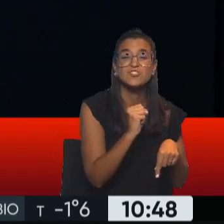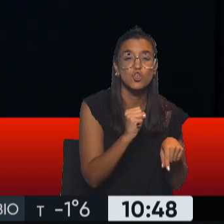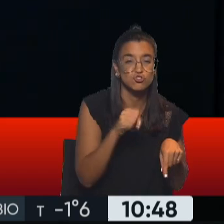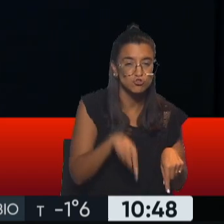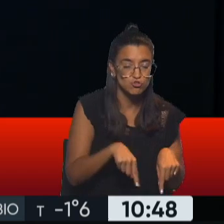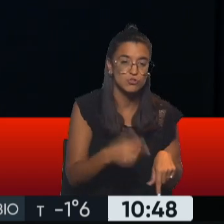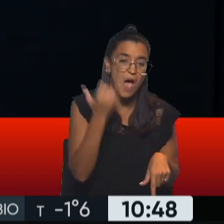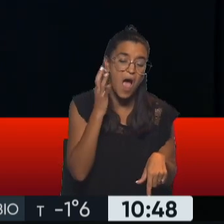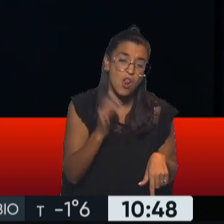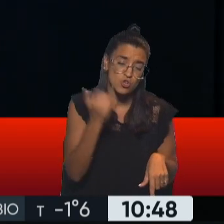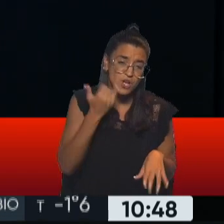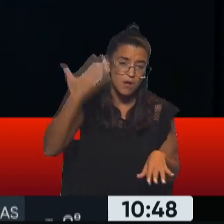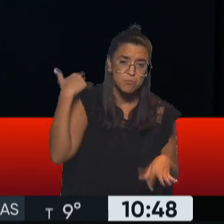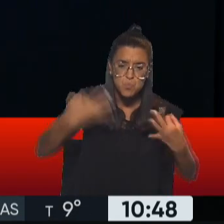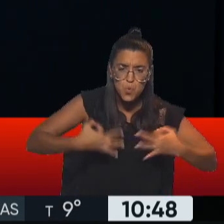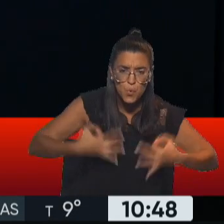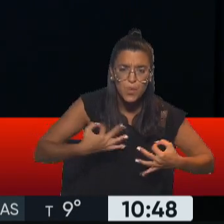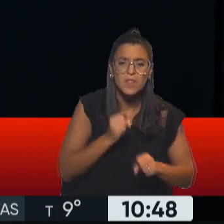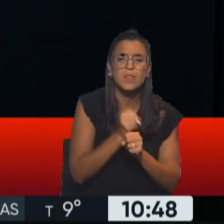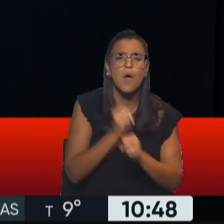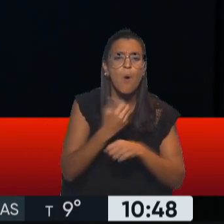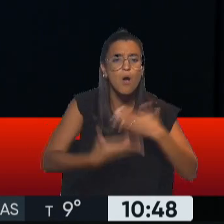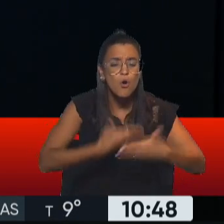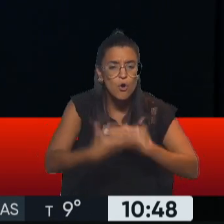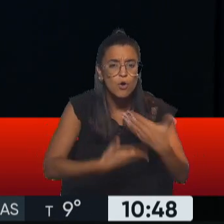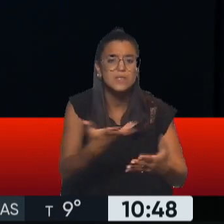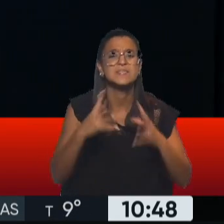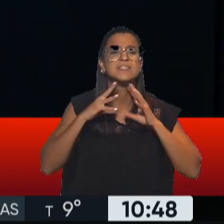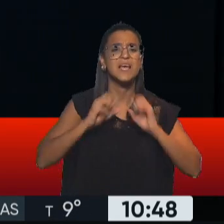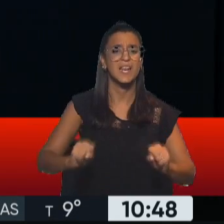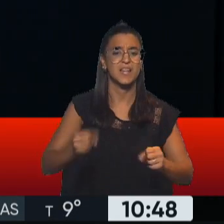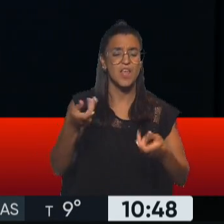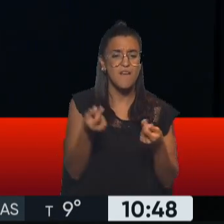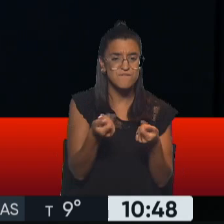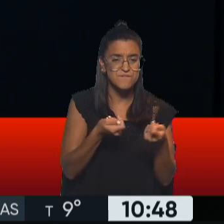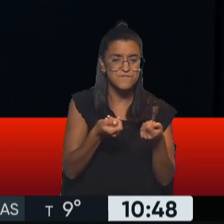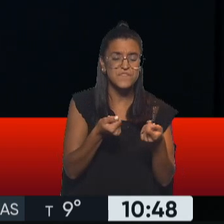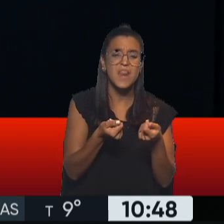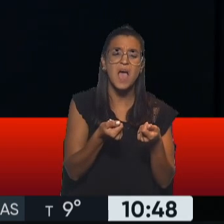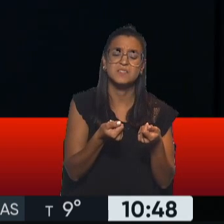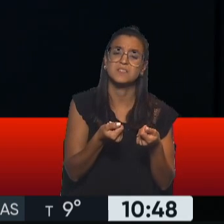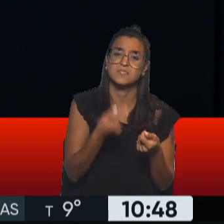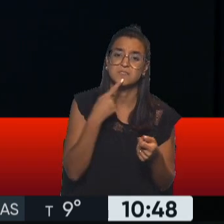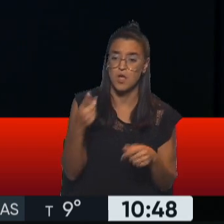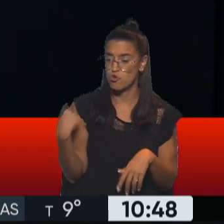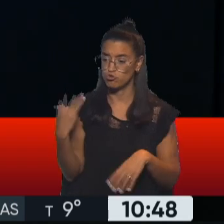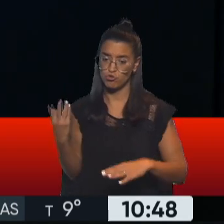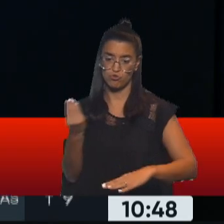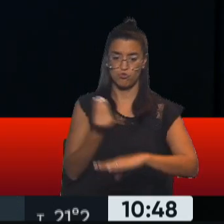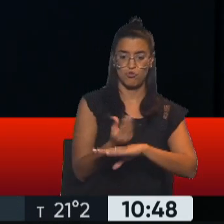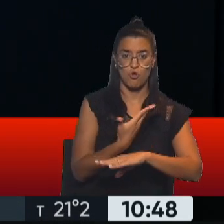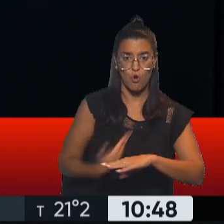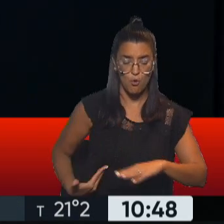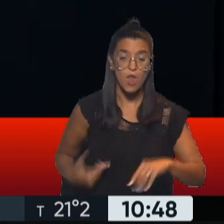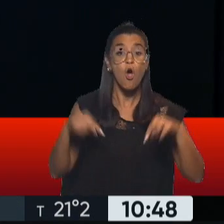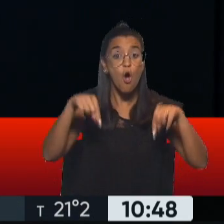venido funcionando muy bien. Es un trabajo que ha estado llevando adelante la Secretaría de Finanzas desde el momento en que asumimos el gobierno. Hoy